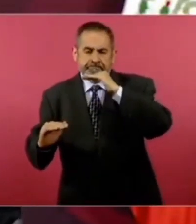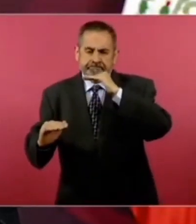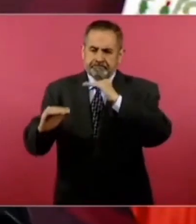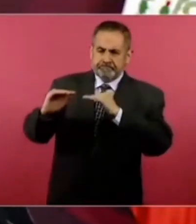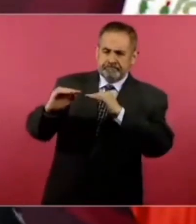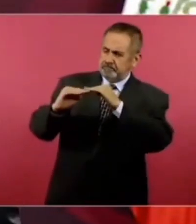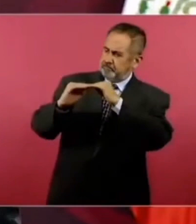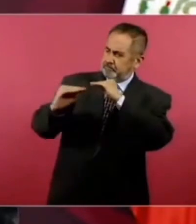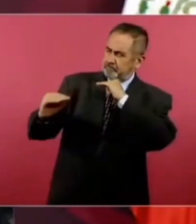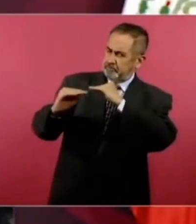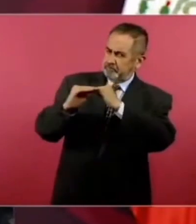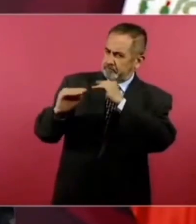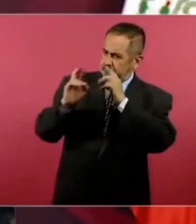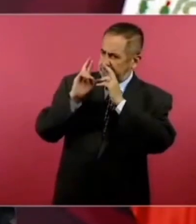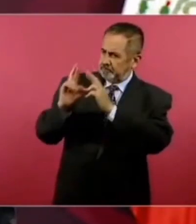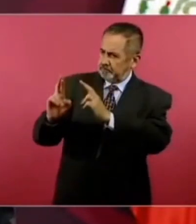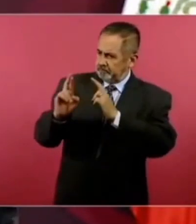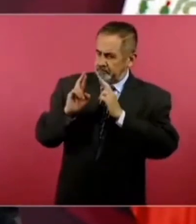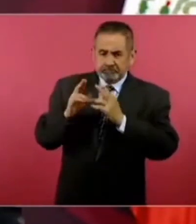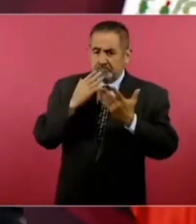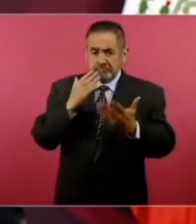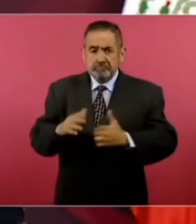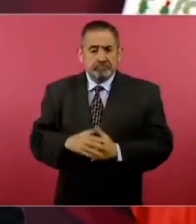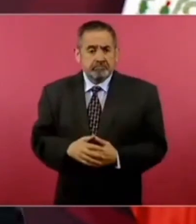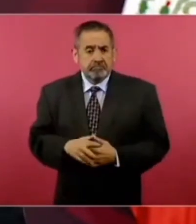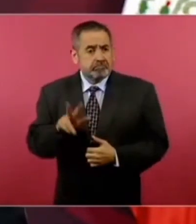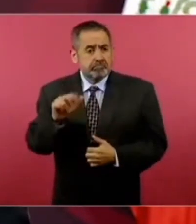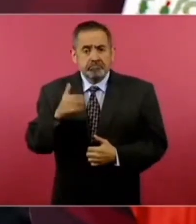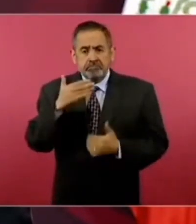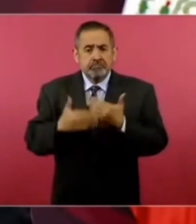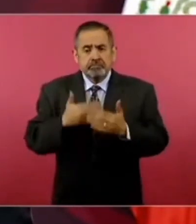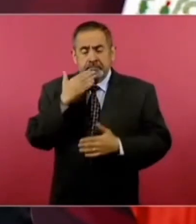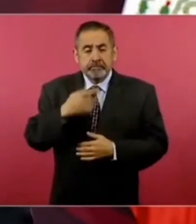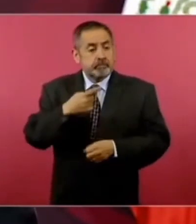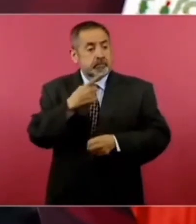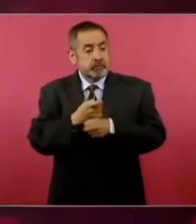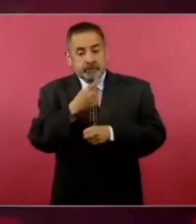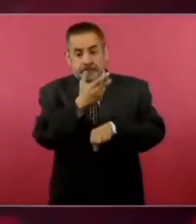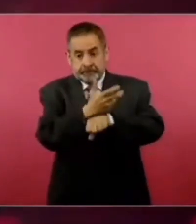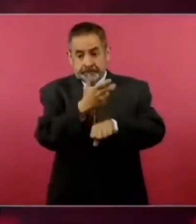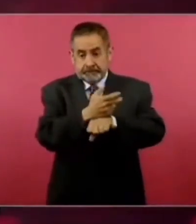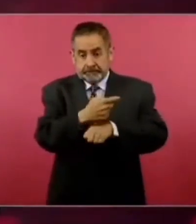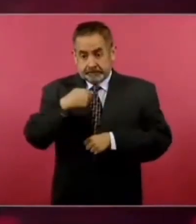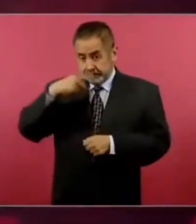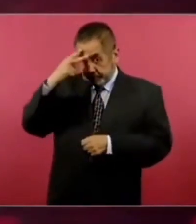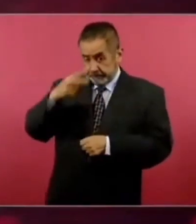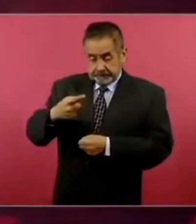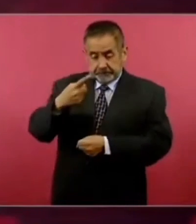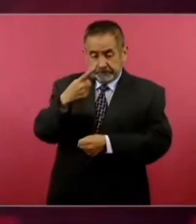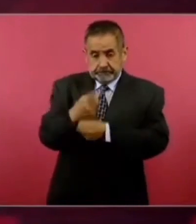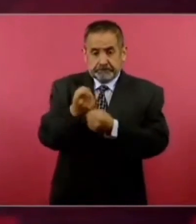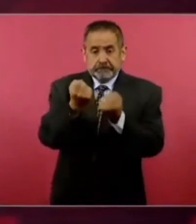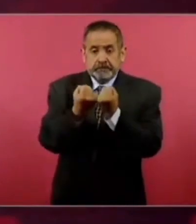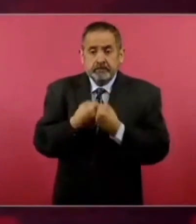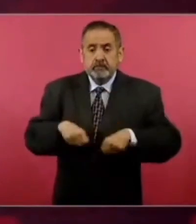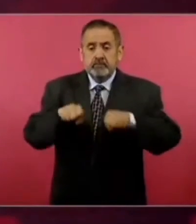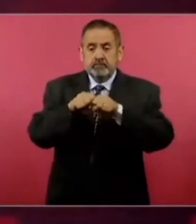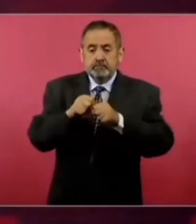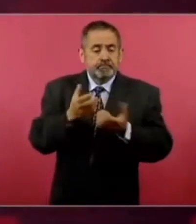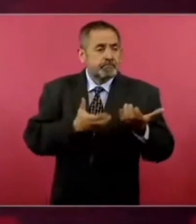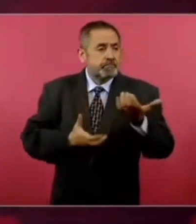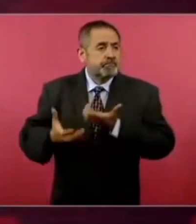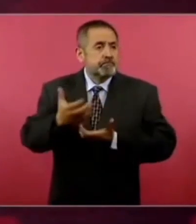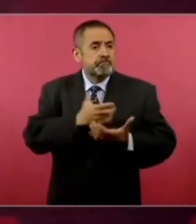Y vamos muy bien, somos el principal socio económico comercial